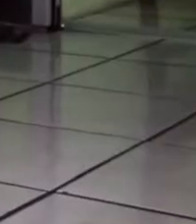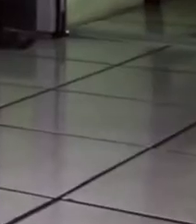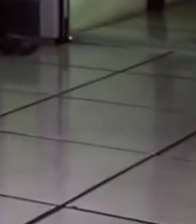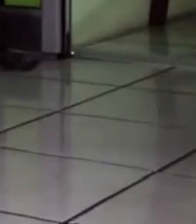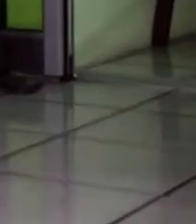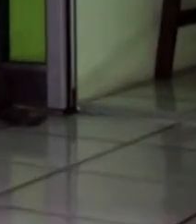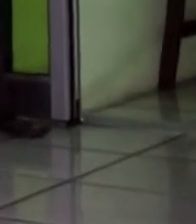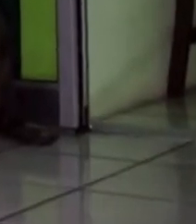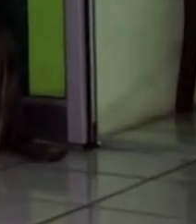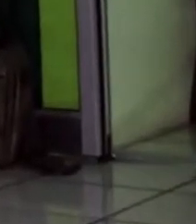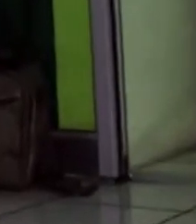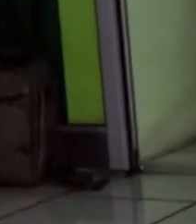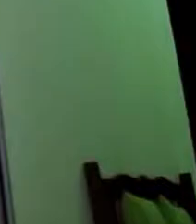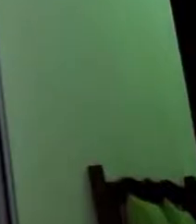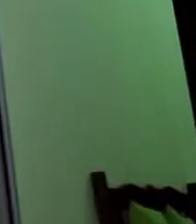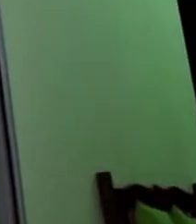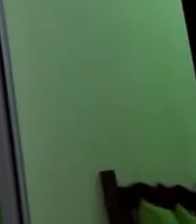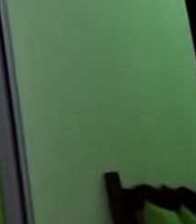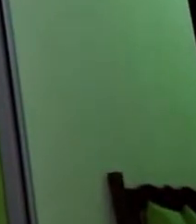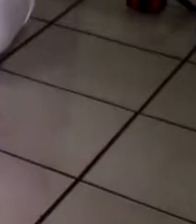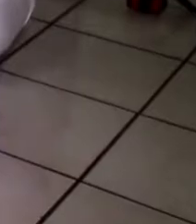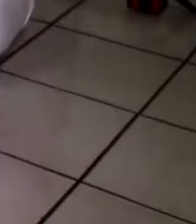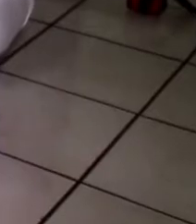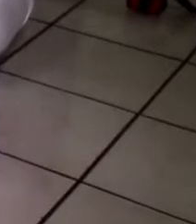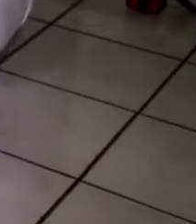técnica, cómo estaba en fuerza.